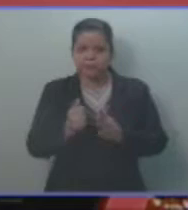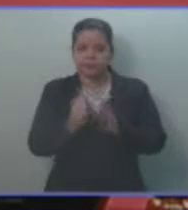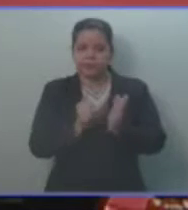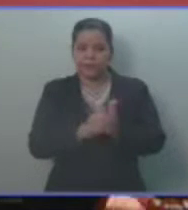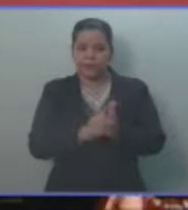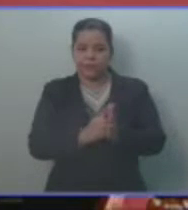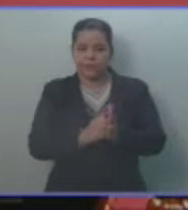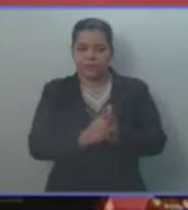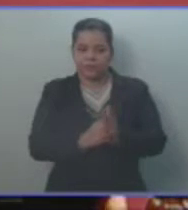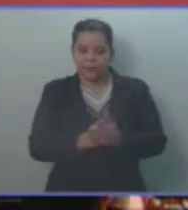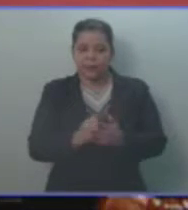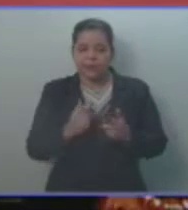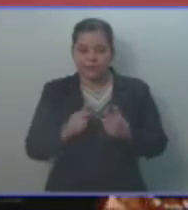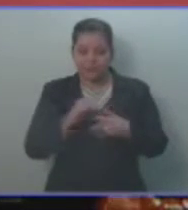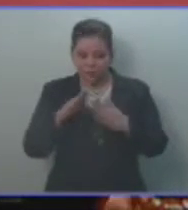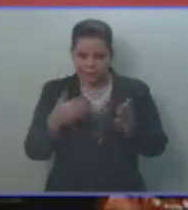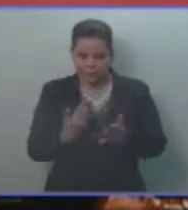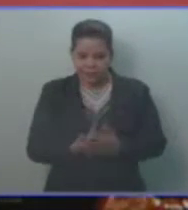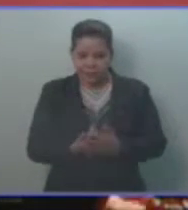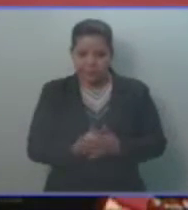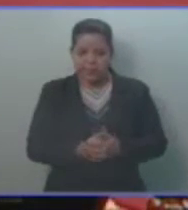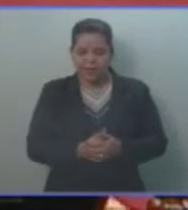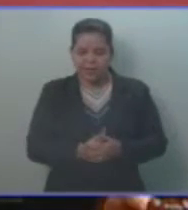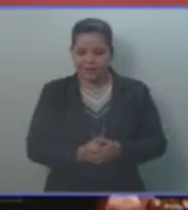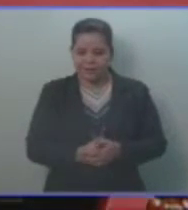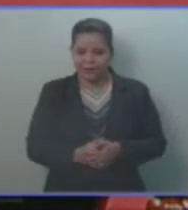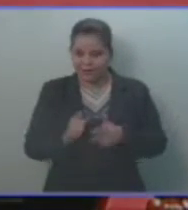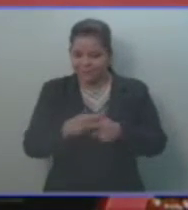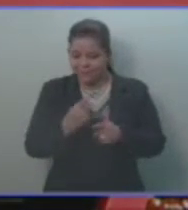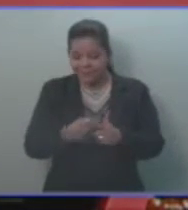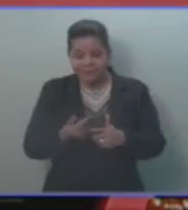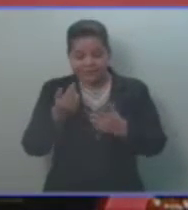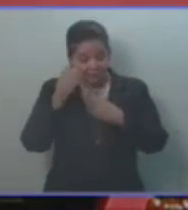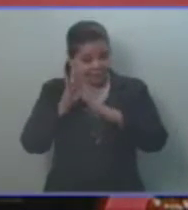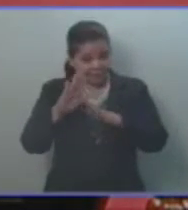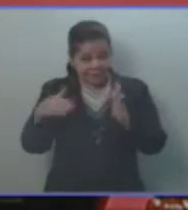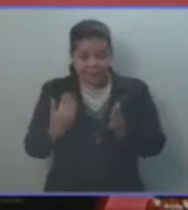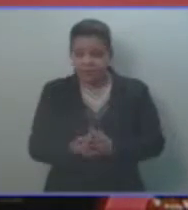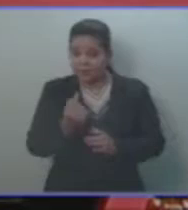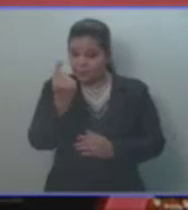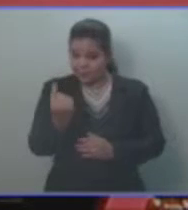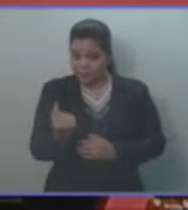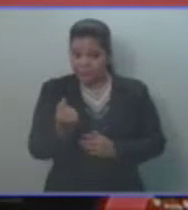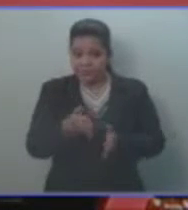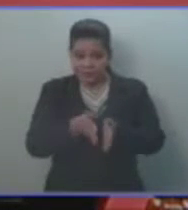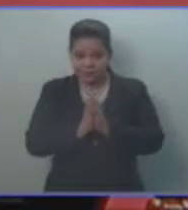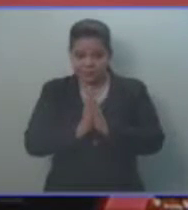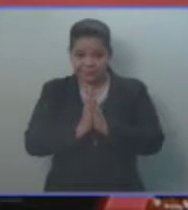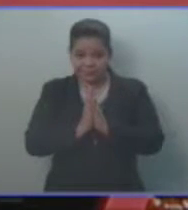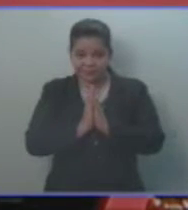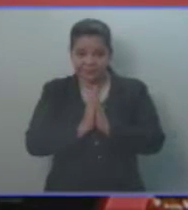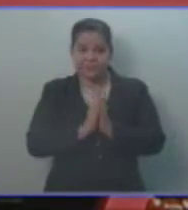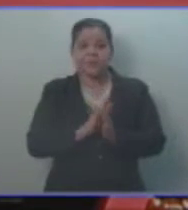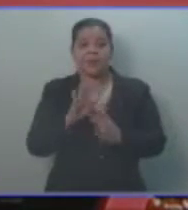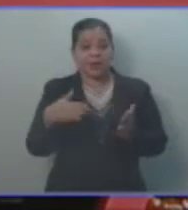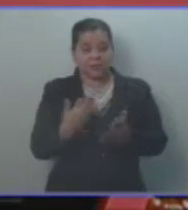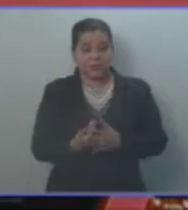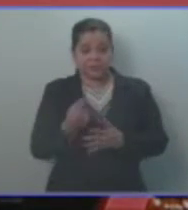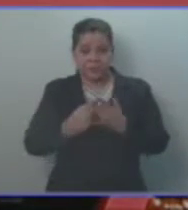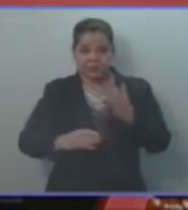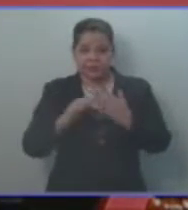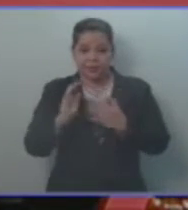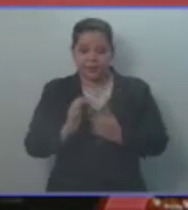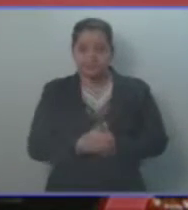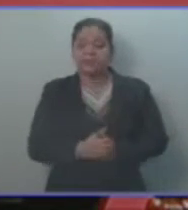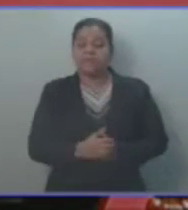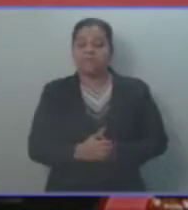en atención a los principios de no discriminación y respeto a la dignidad humana contenidas en nuestra Constitución,